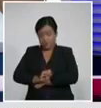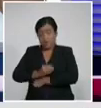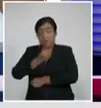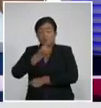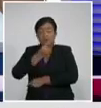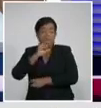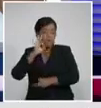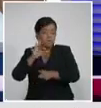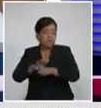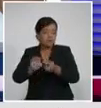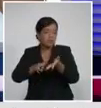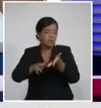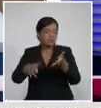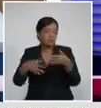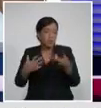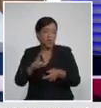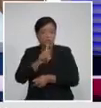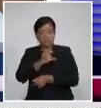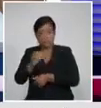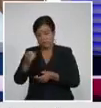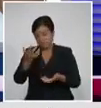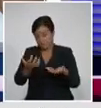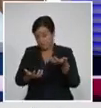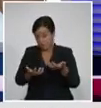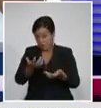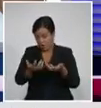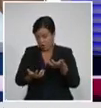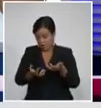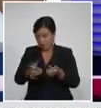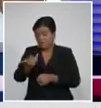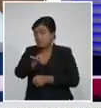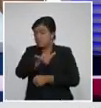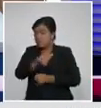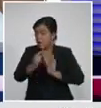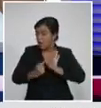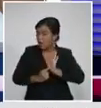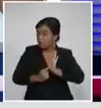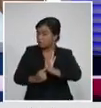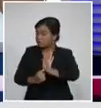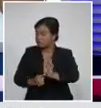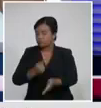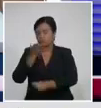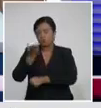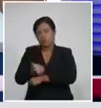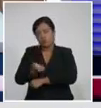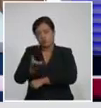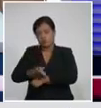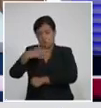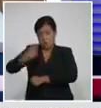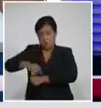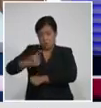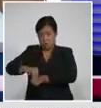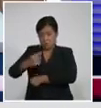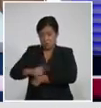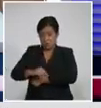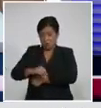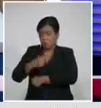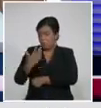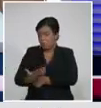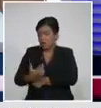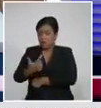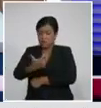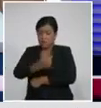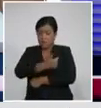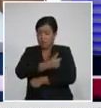Cienfuegos. Y también se debe presentar la solicitud de ensayo clínico de los